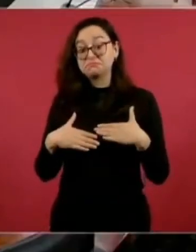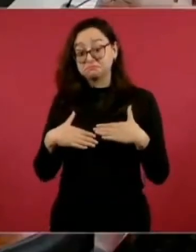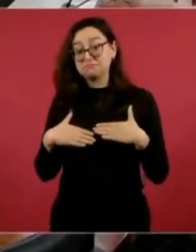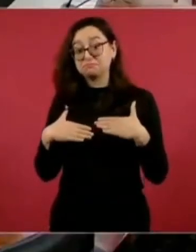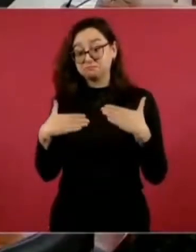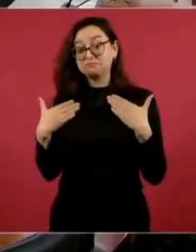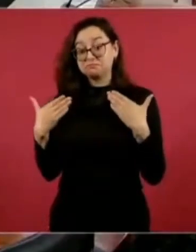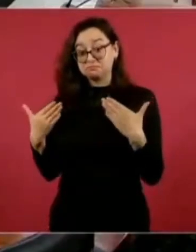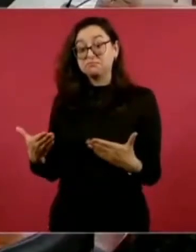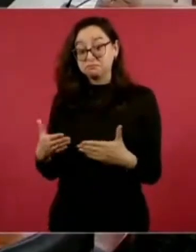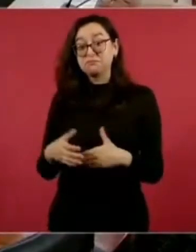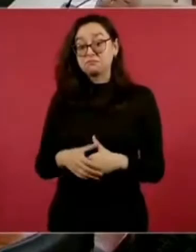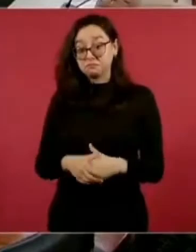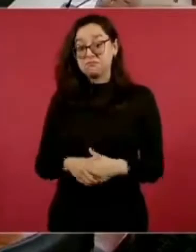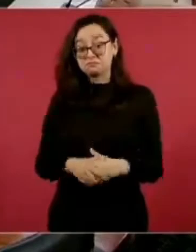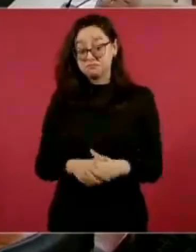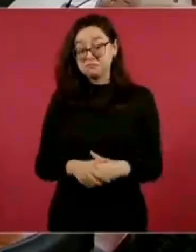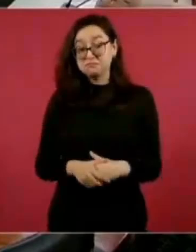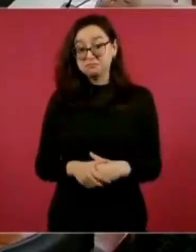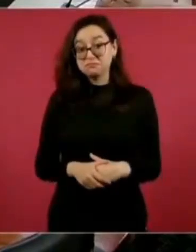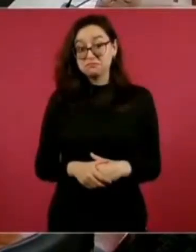que no necesariamente